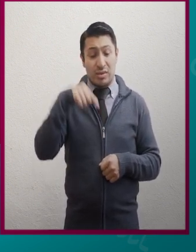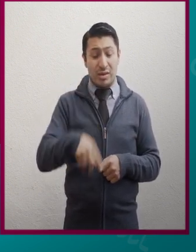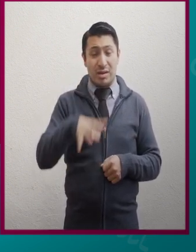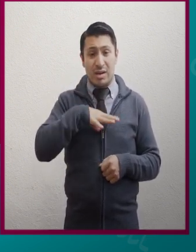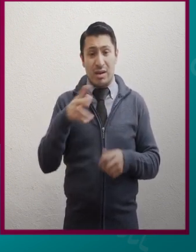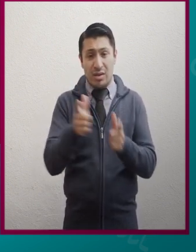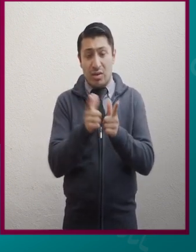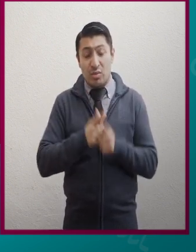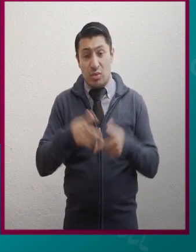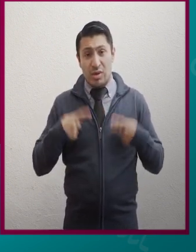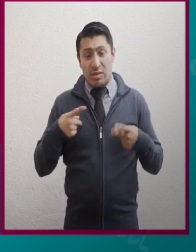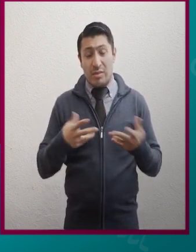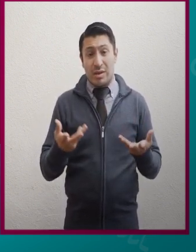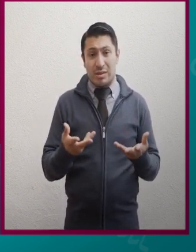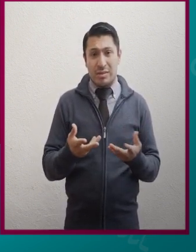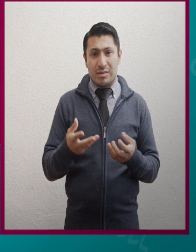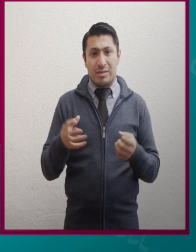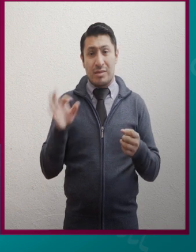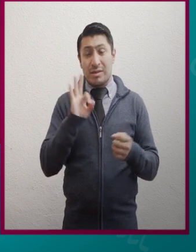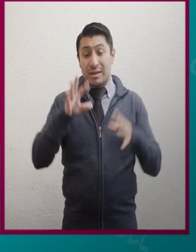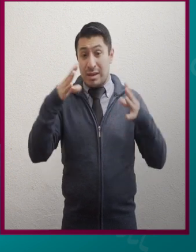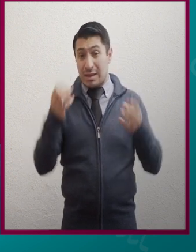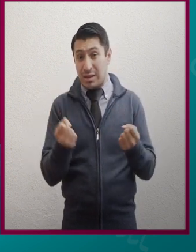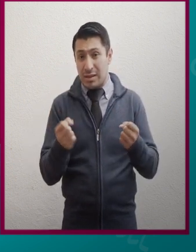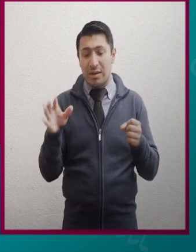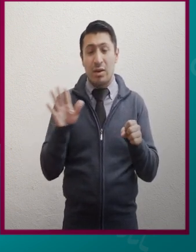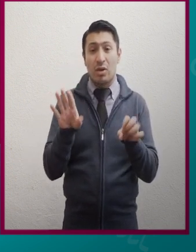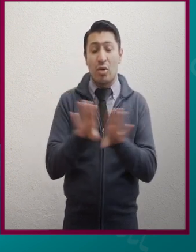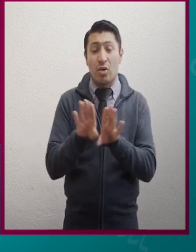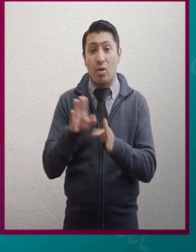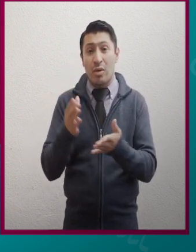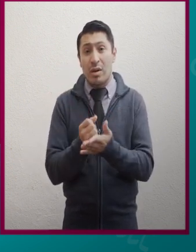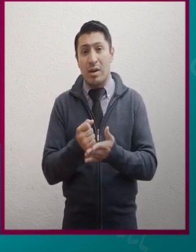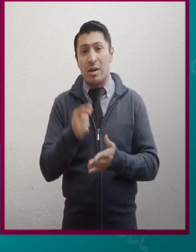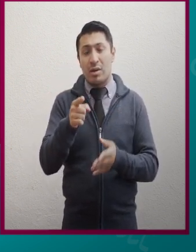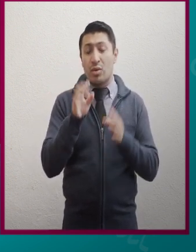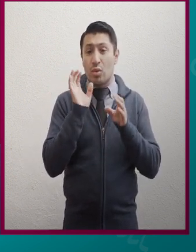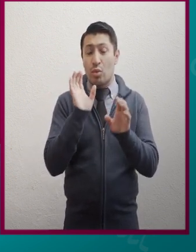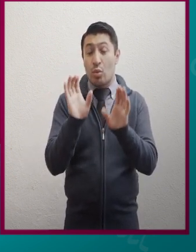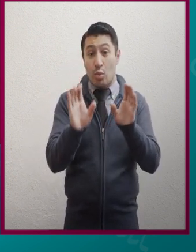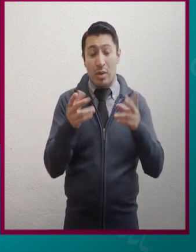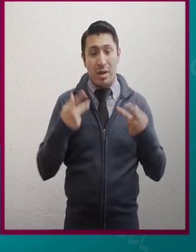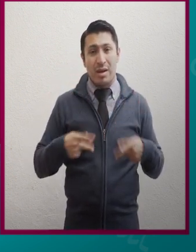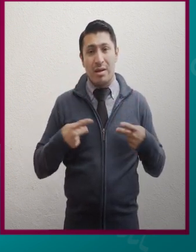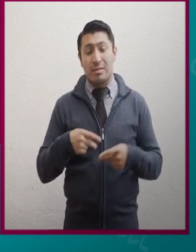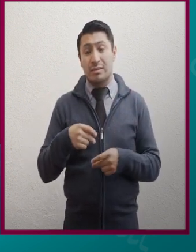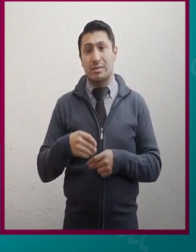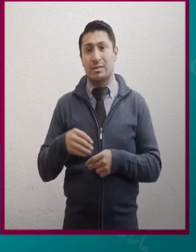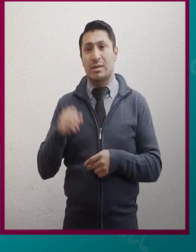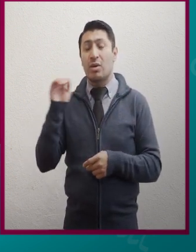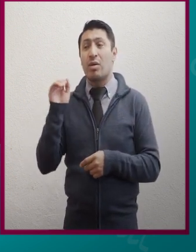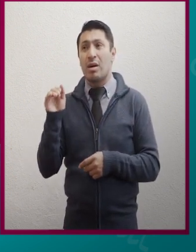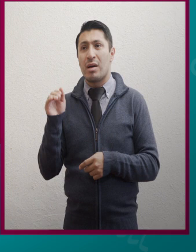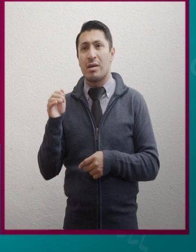me encaminan. Río Segura, Salvamar. Sí, adelante. A ver, ¿lo vas a recoger tú o